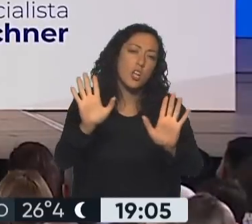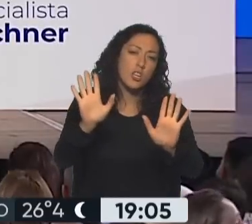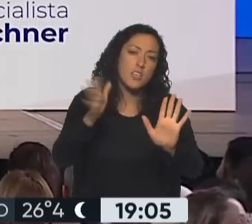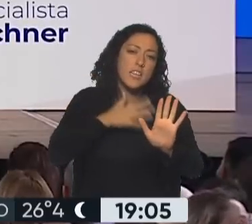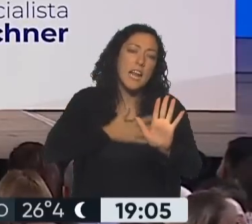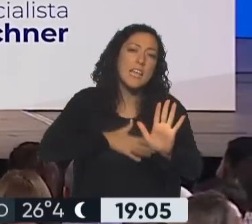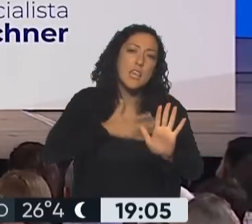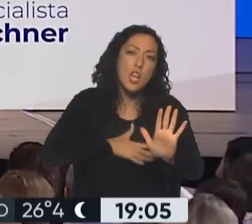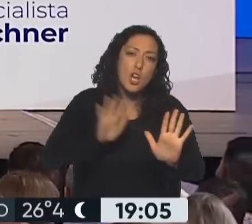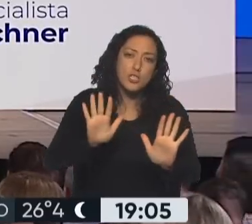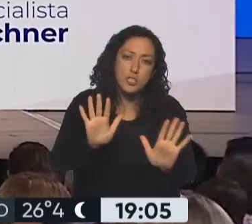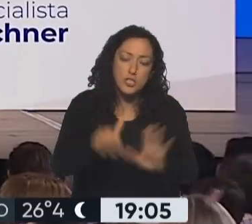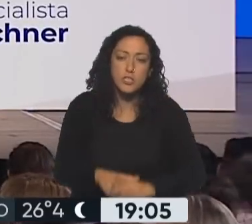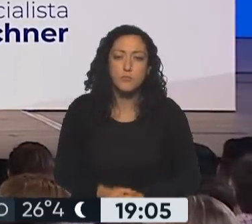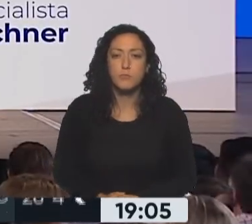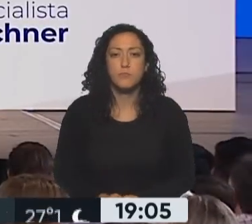Tranquilos.